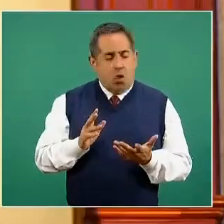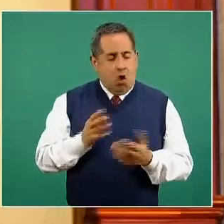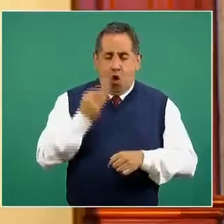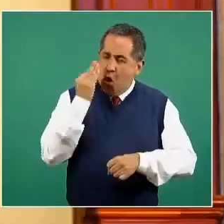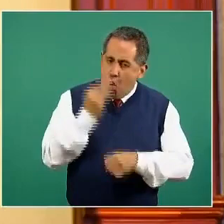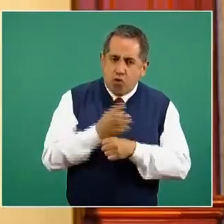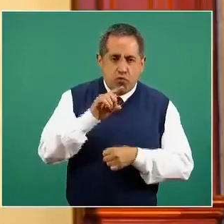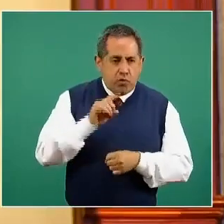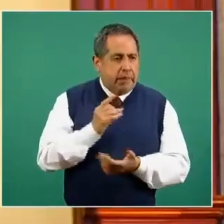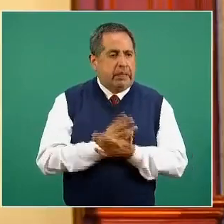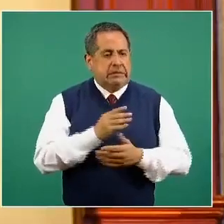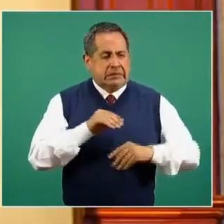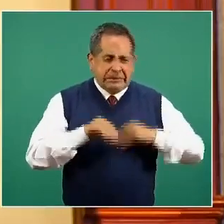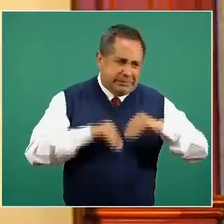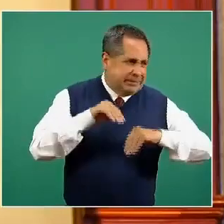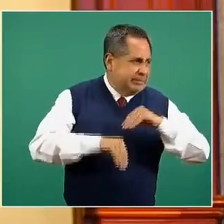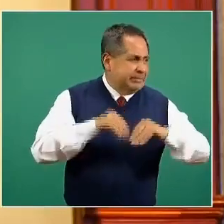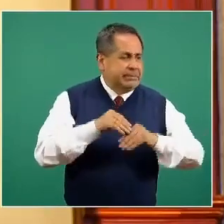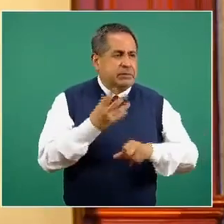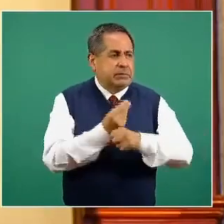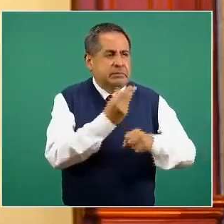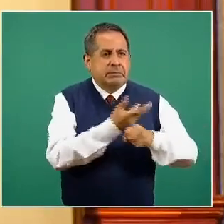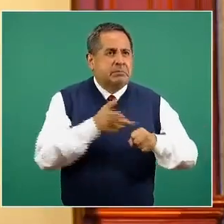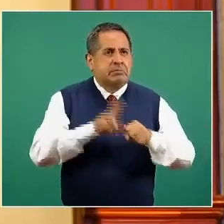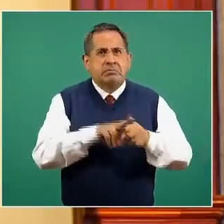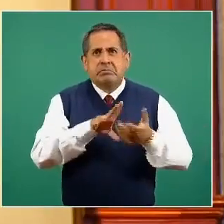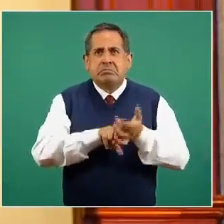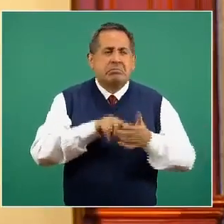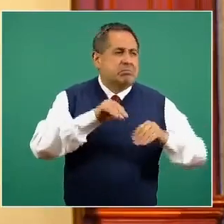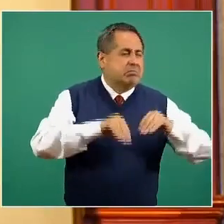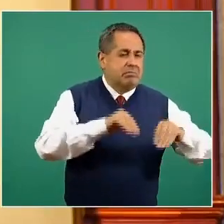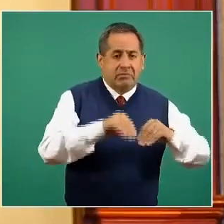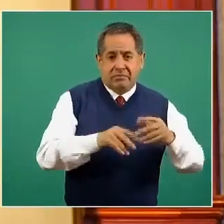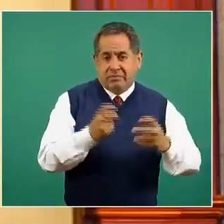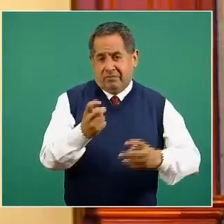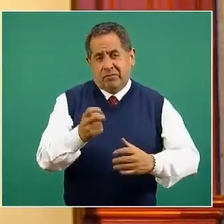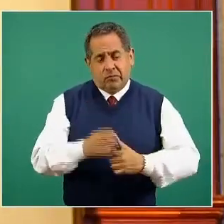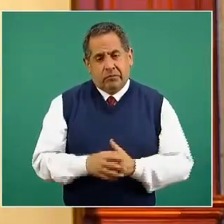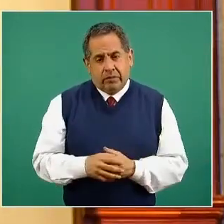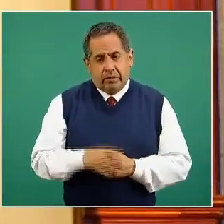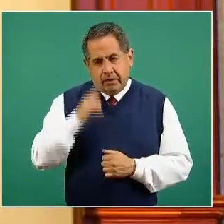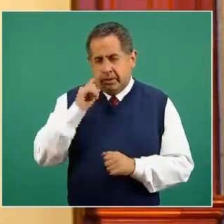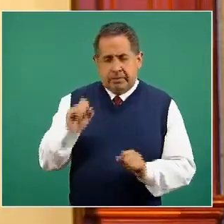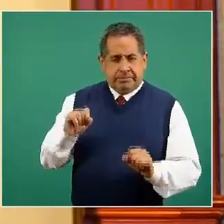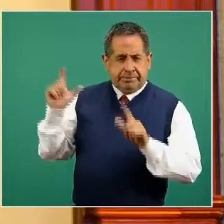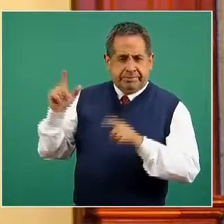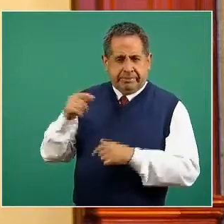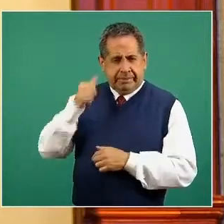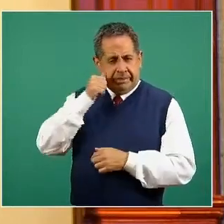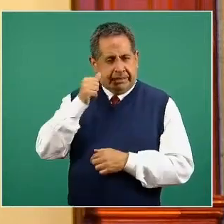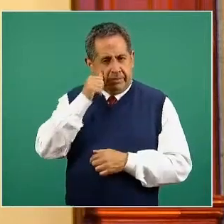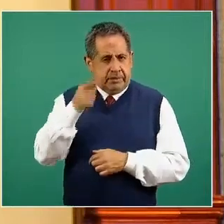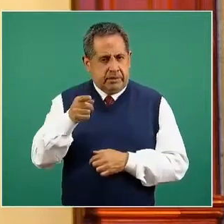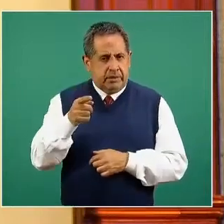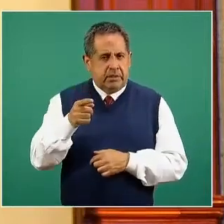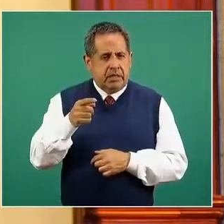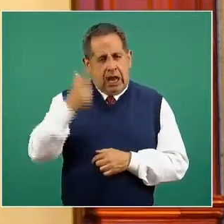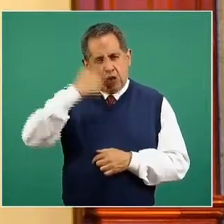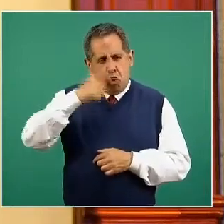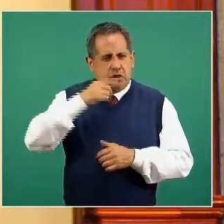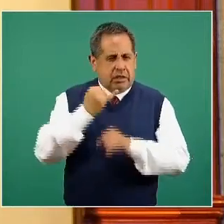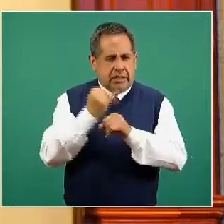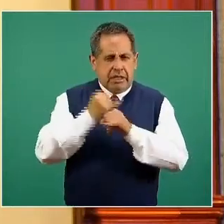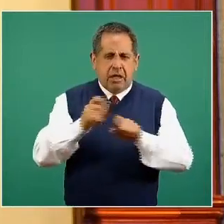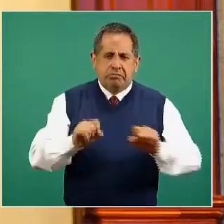la laminilla. Estas ustedes lógicamente las tienen todas las noches para poderlas verlas puntualmente